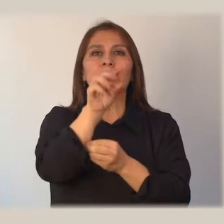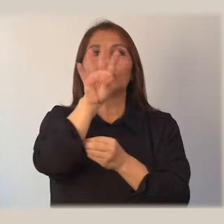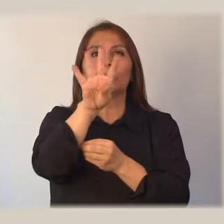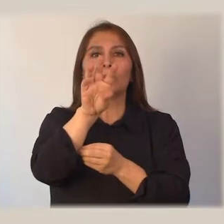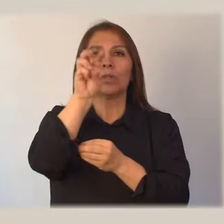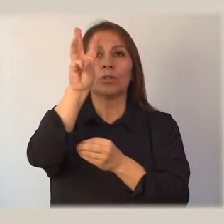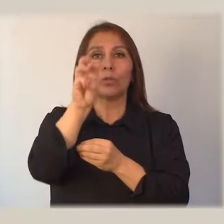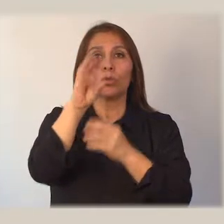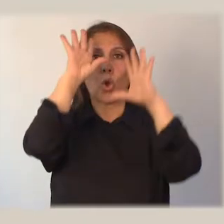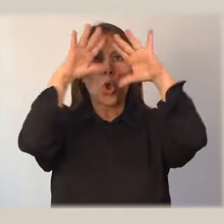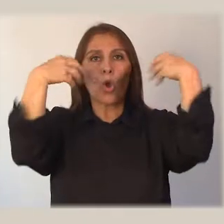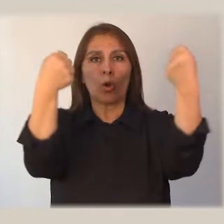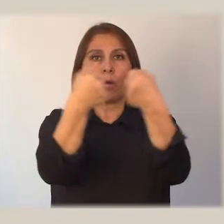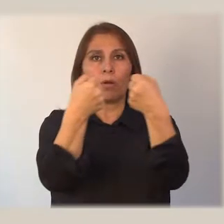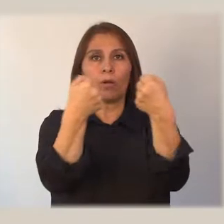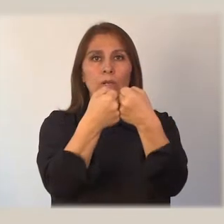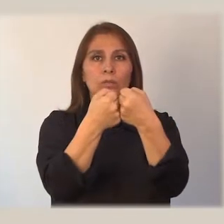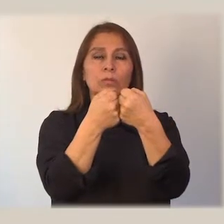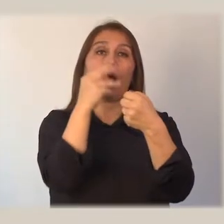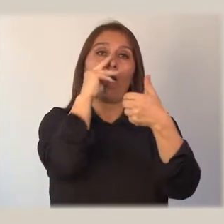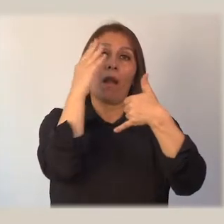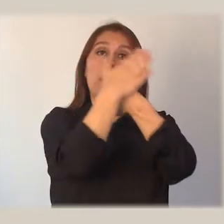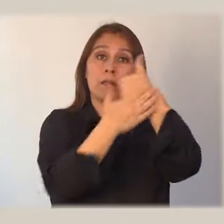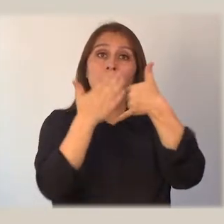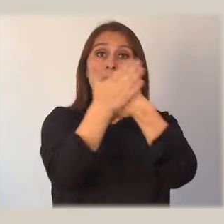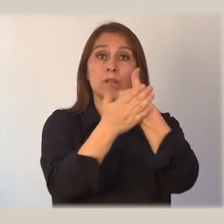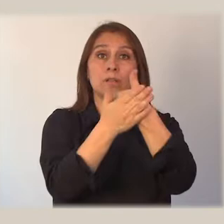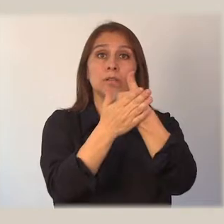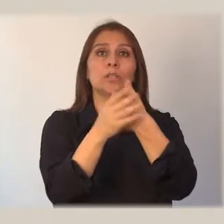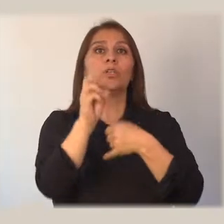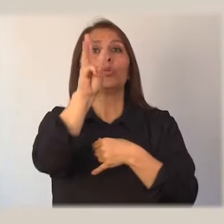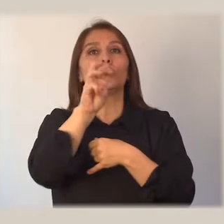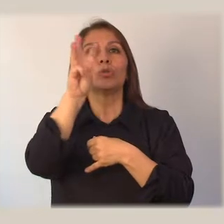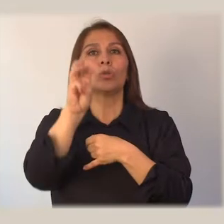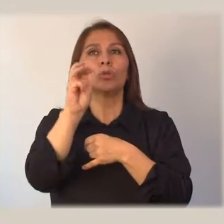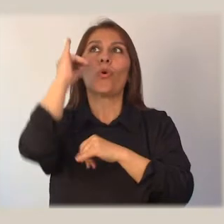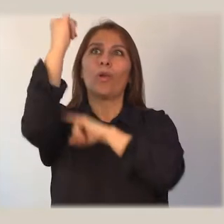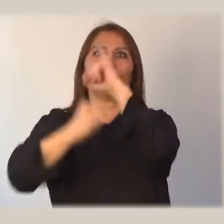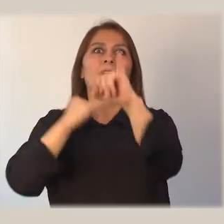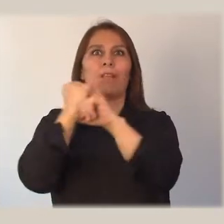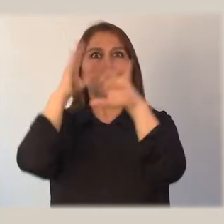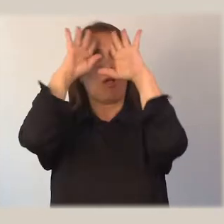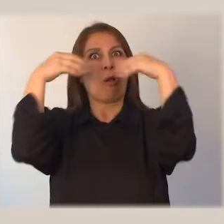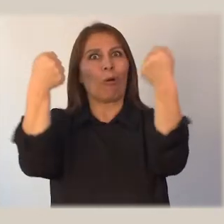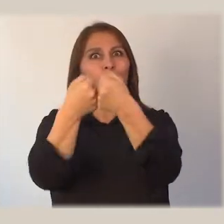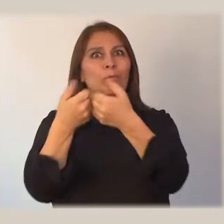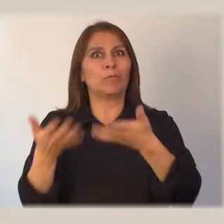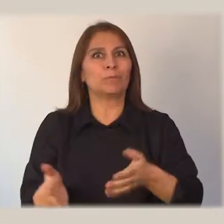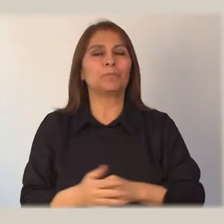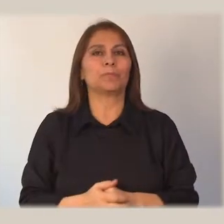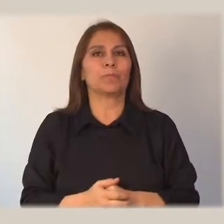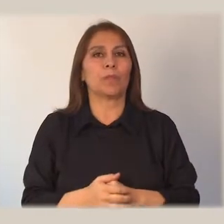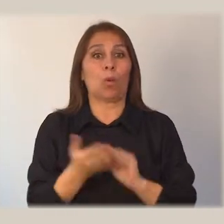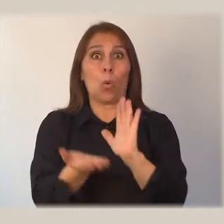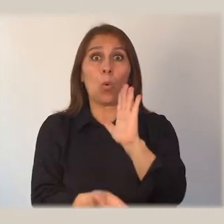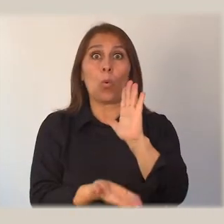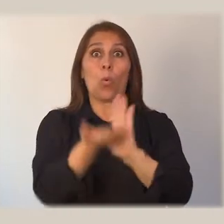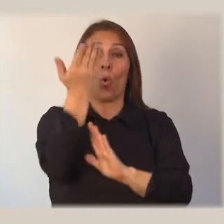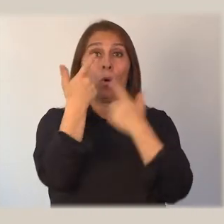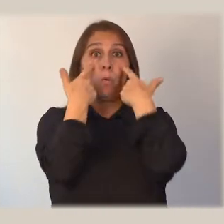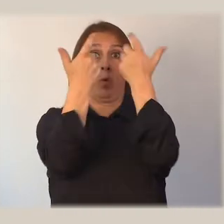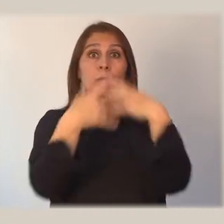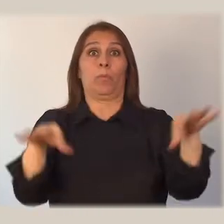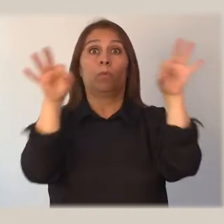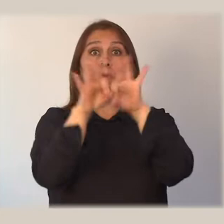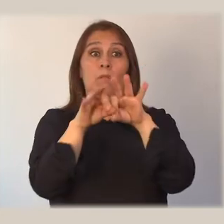60 de ellos del orden nacional y 88 del orden internacional un incremento significativo pues en la anterior